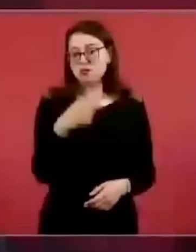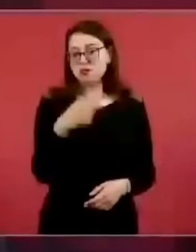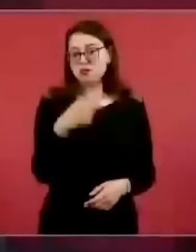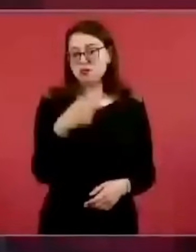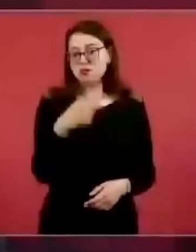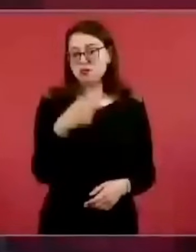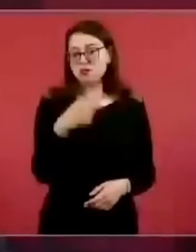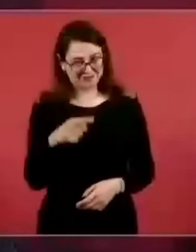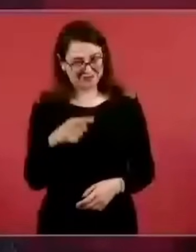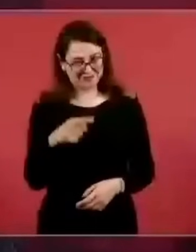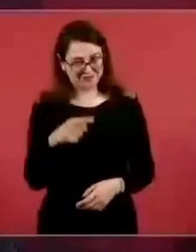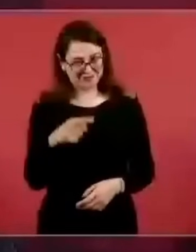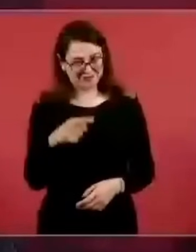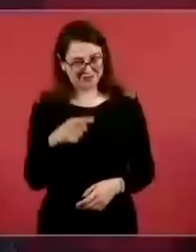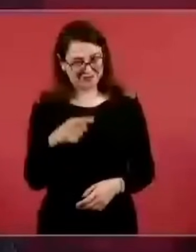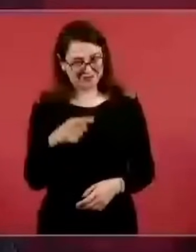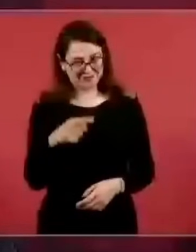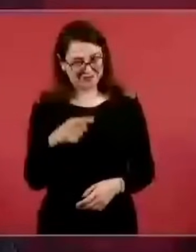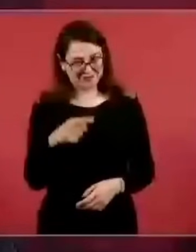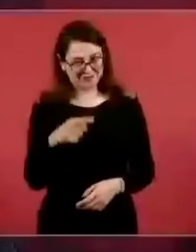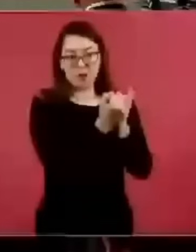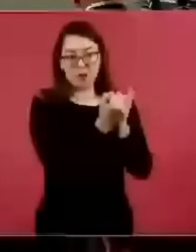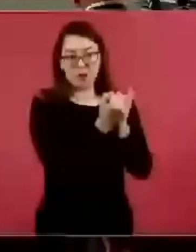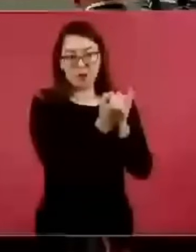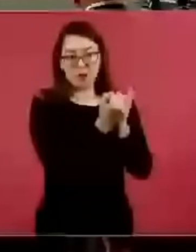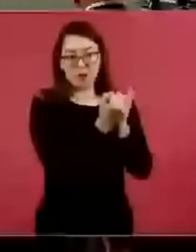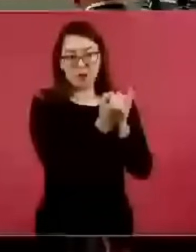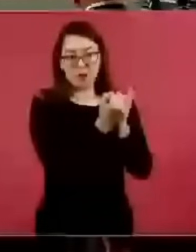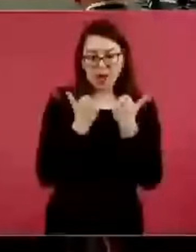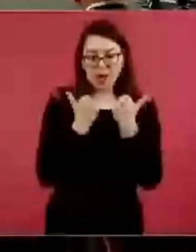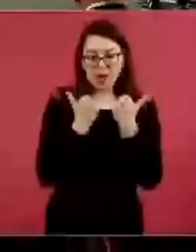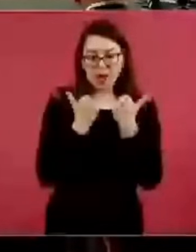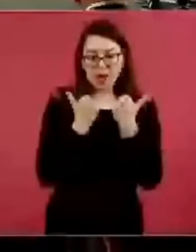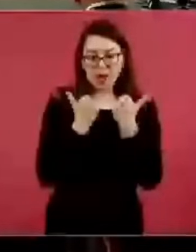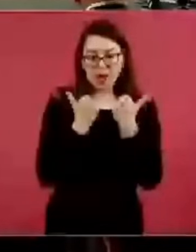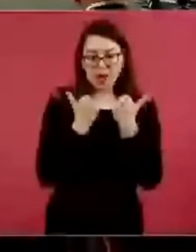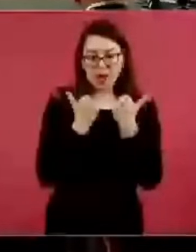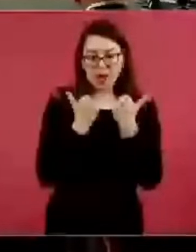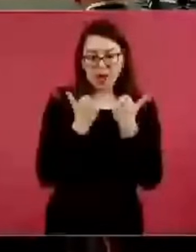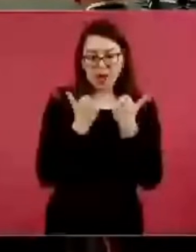¿Cómo es? ¿Quiere repetirlo, por favor? En México